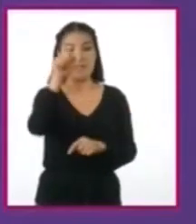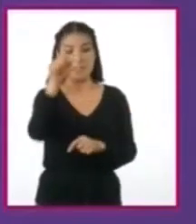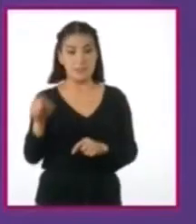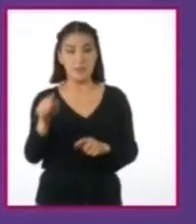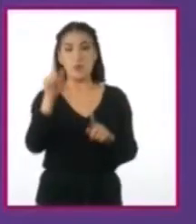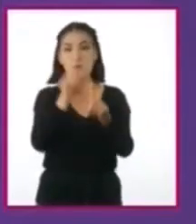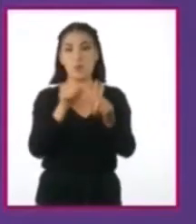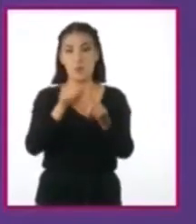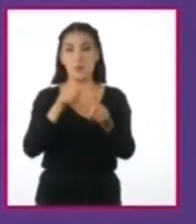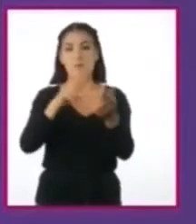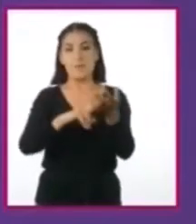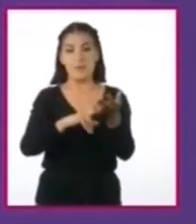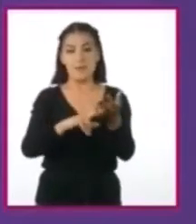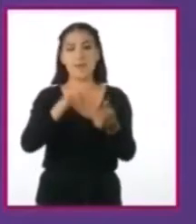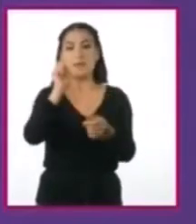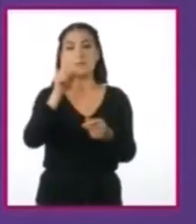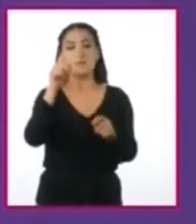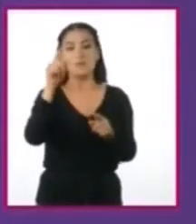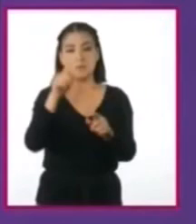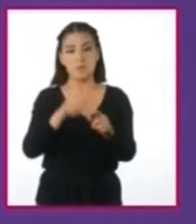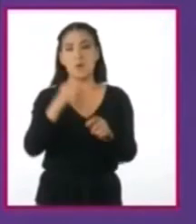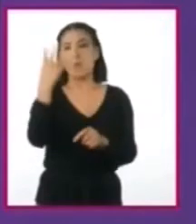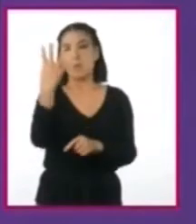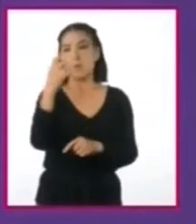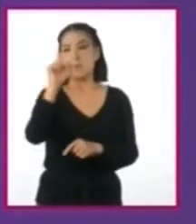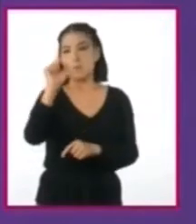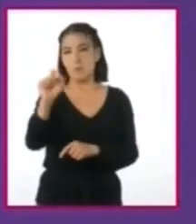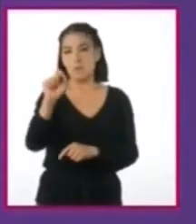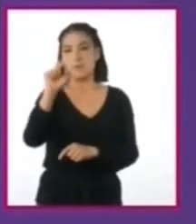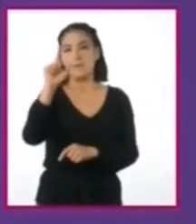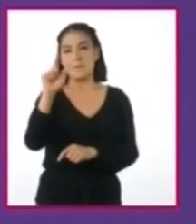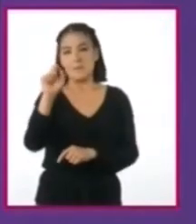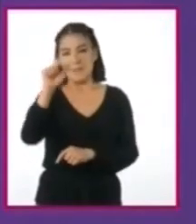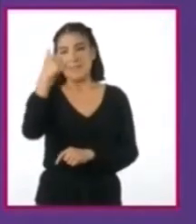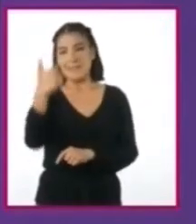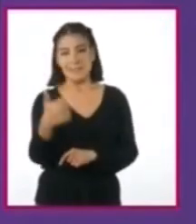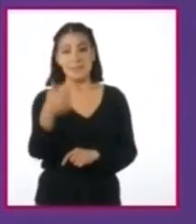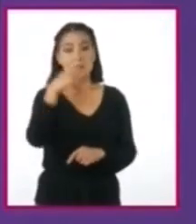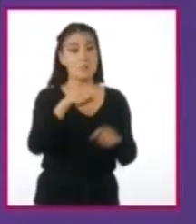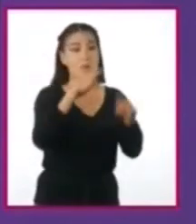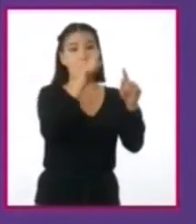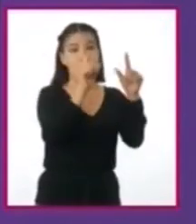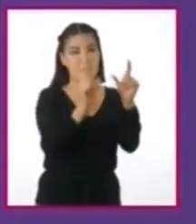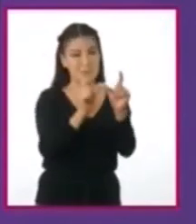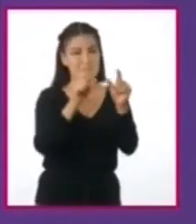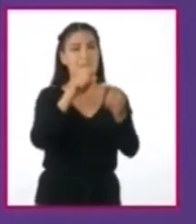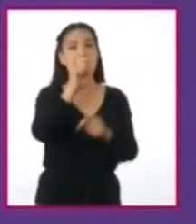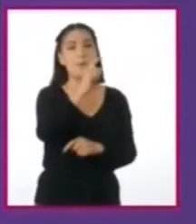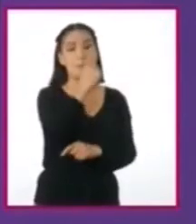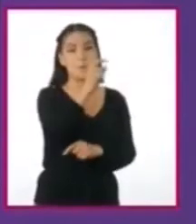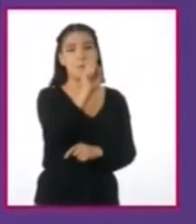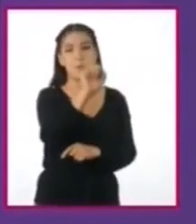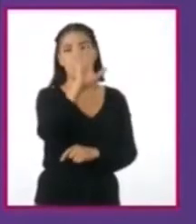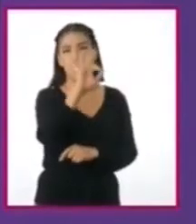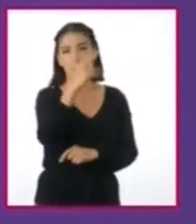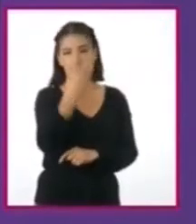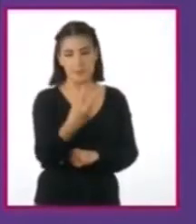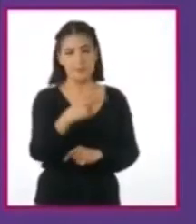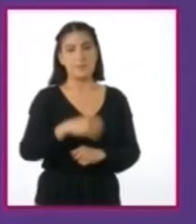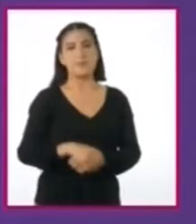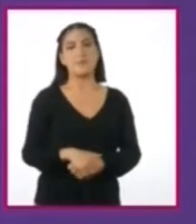del triángulo mayor es de 4.26 y del triángulo menor es de 1.42.